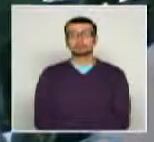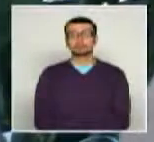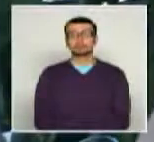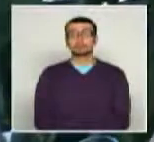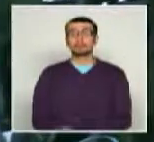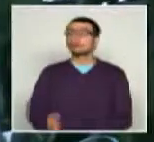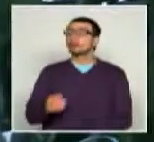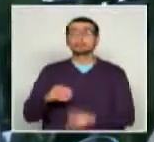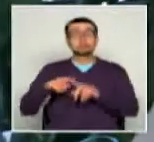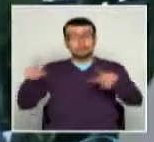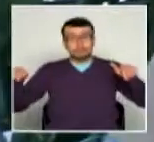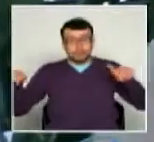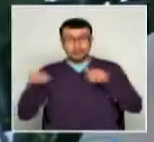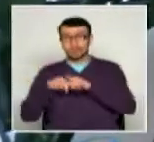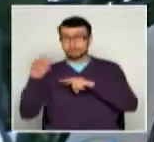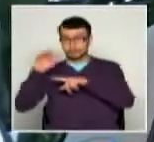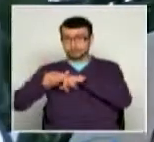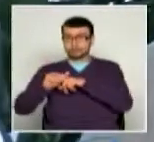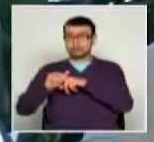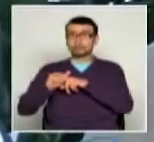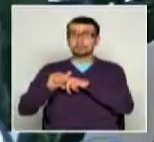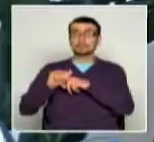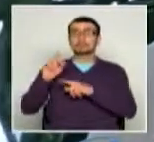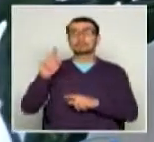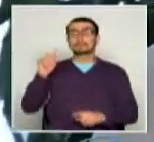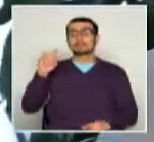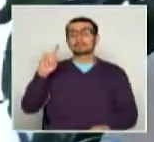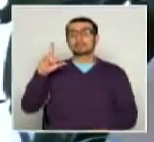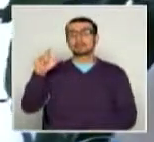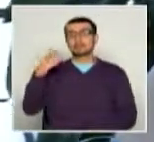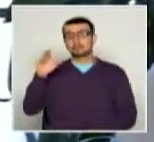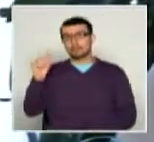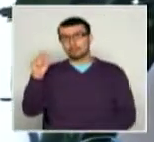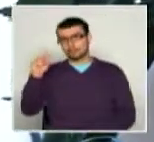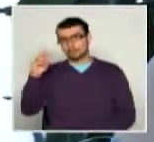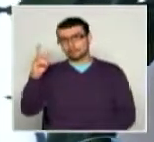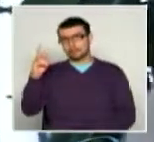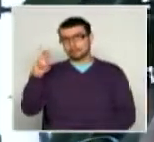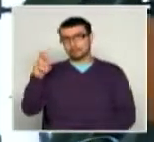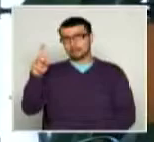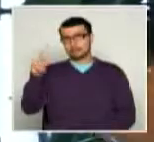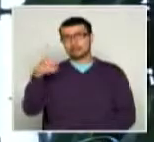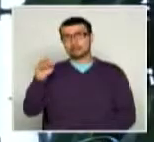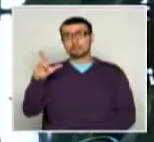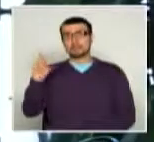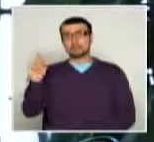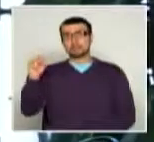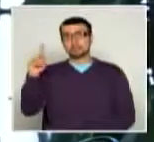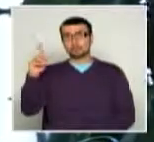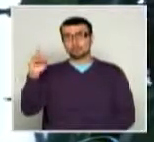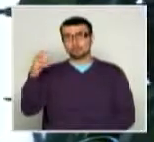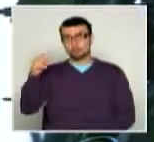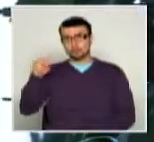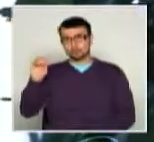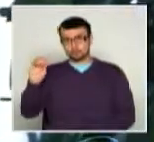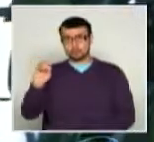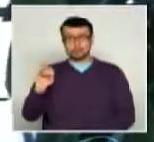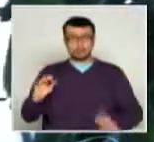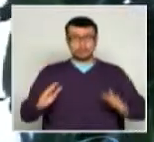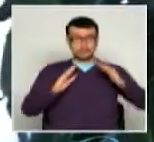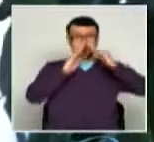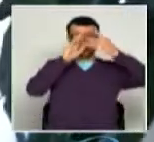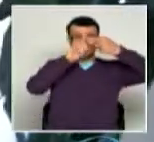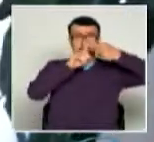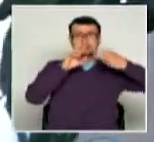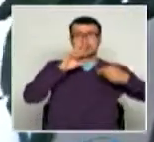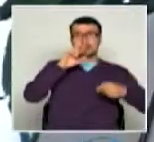Nos encontramos en el consultorio del doctor Raúl Andrés Londoño, en nuestro parque médico situado a media cuadra, la iglesia de la Pradera en Dos